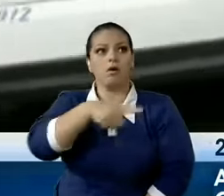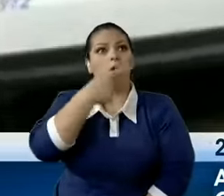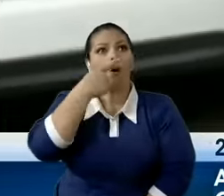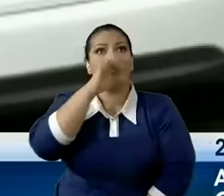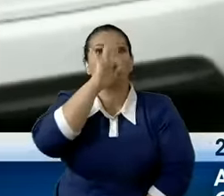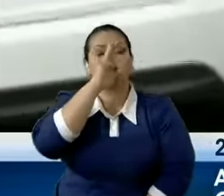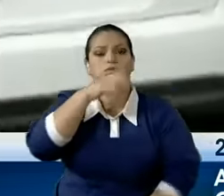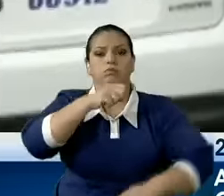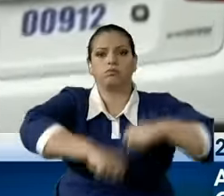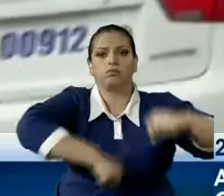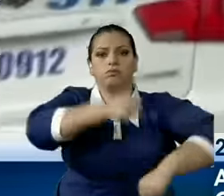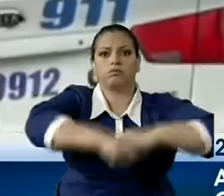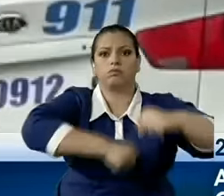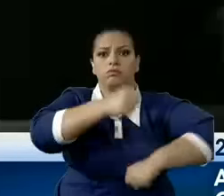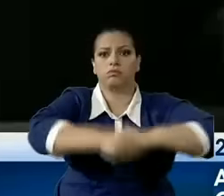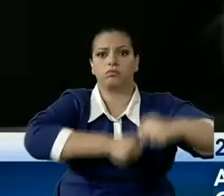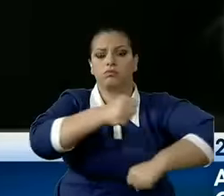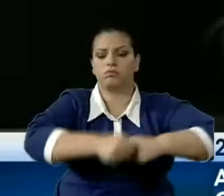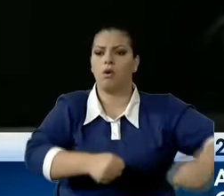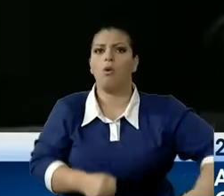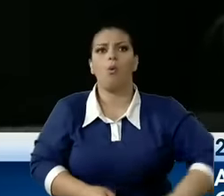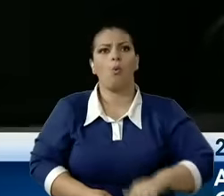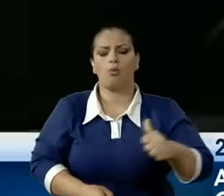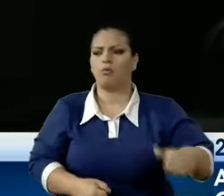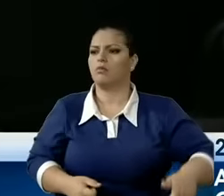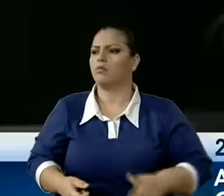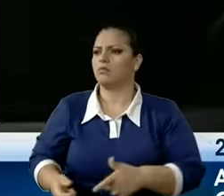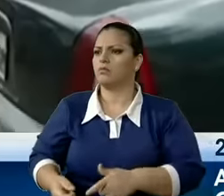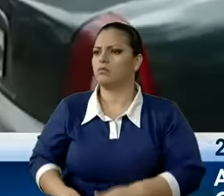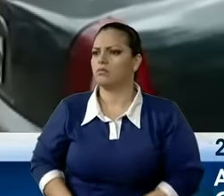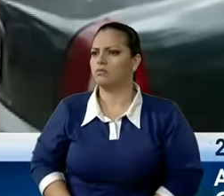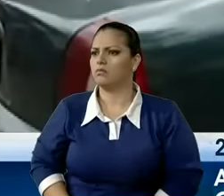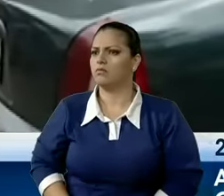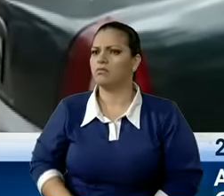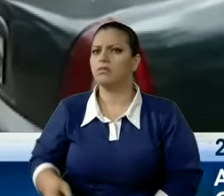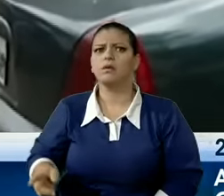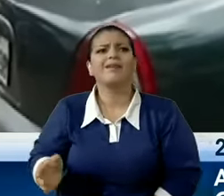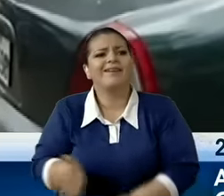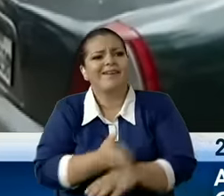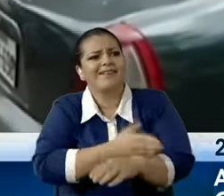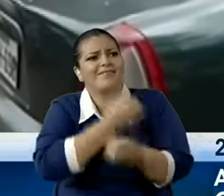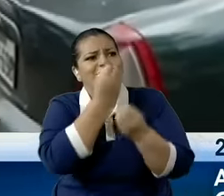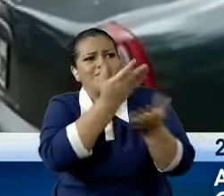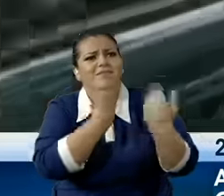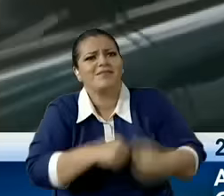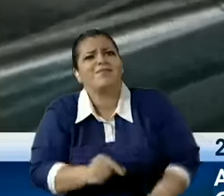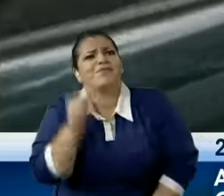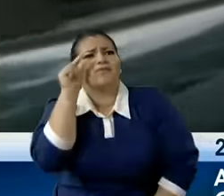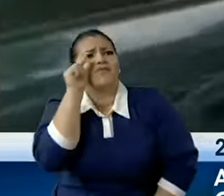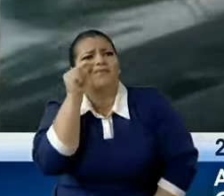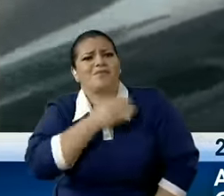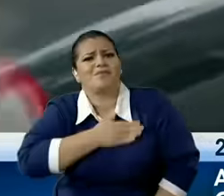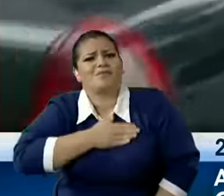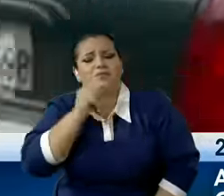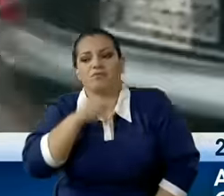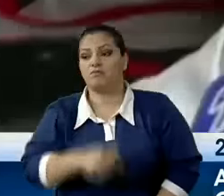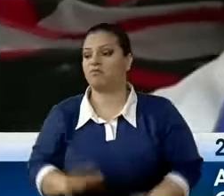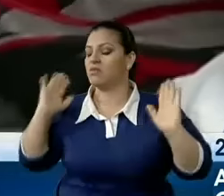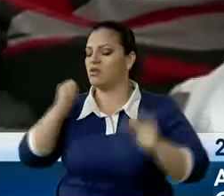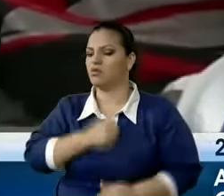amigo, pero yo le dije a su compañero que está ahí adelante. Ya está hecha la citación, a mí no me dijiste. Y que luego la situación subió de tono. Yo salí en el